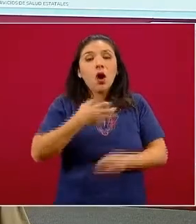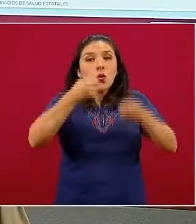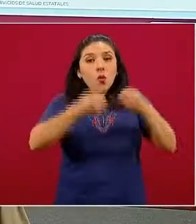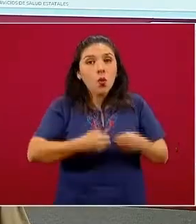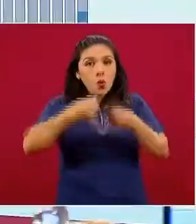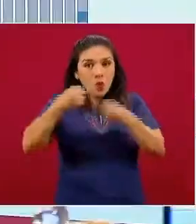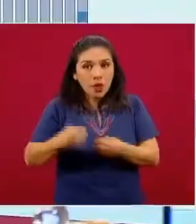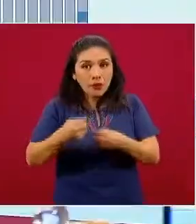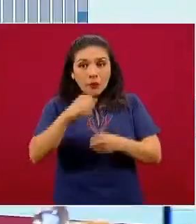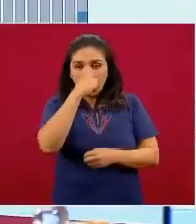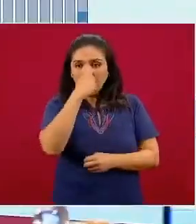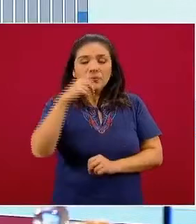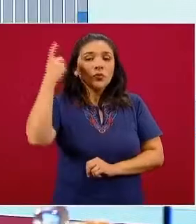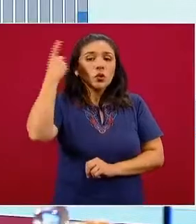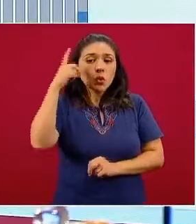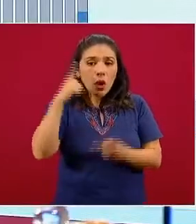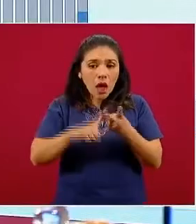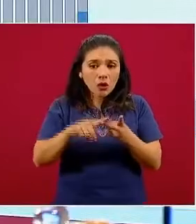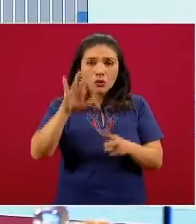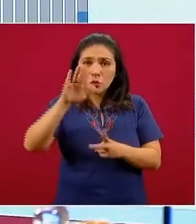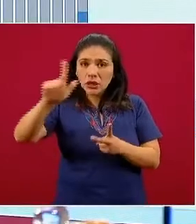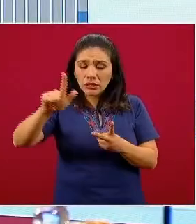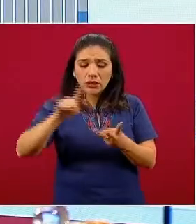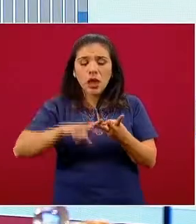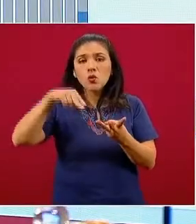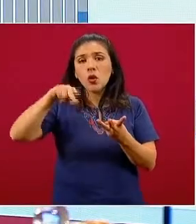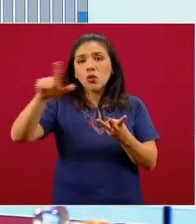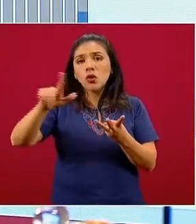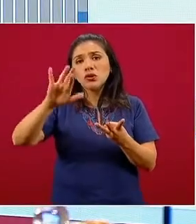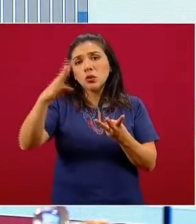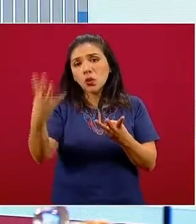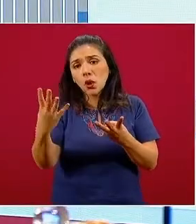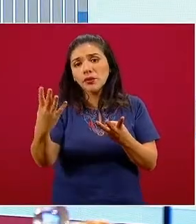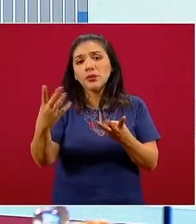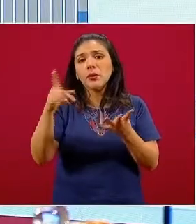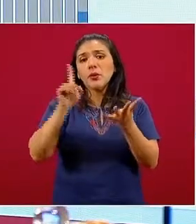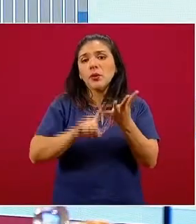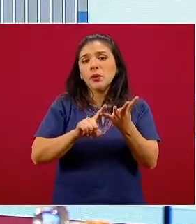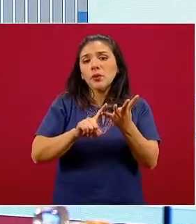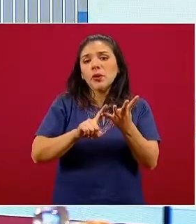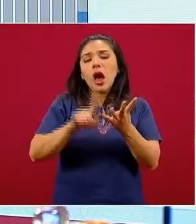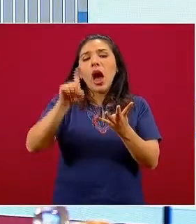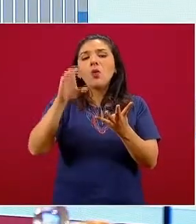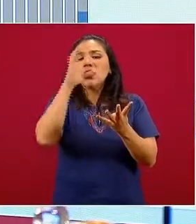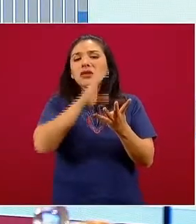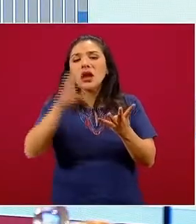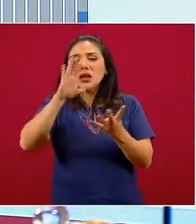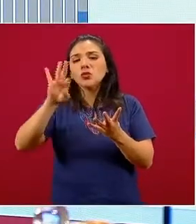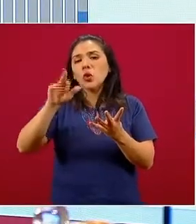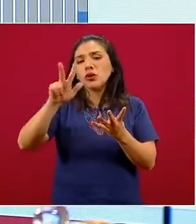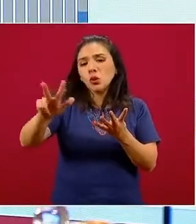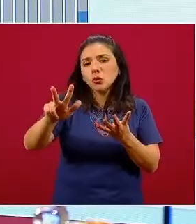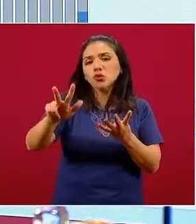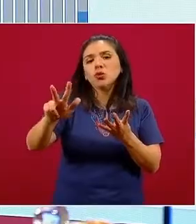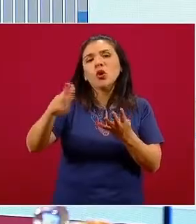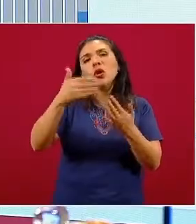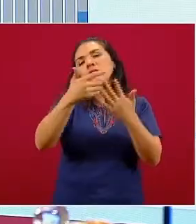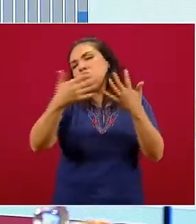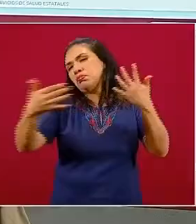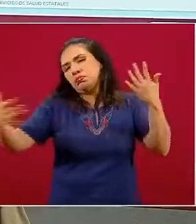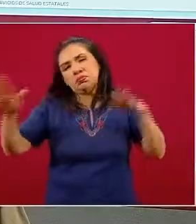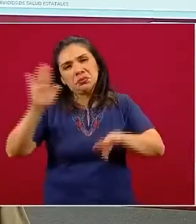ocupadas. Durango 57, Nuevo León 54, posteriormente Aguascalientes 48 y